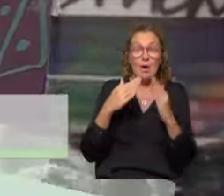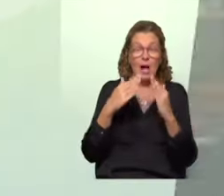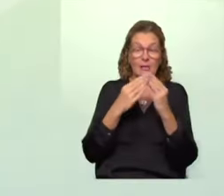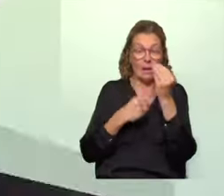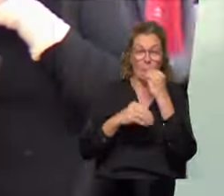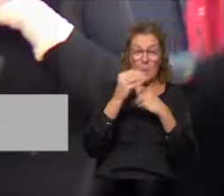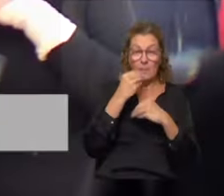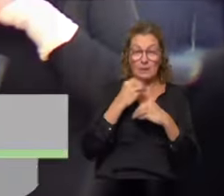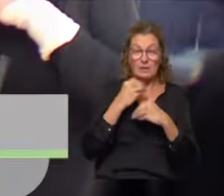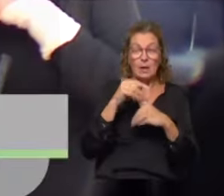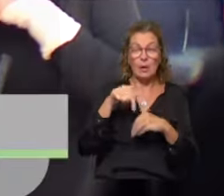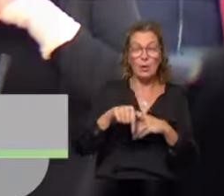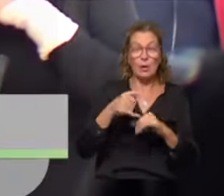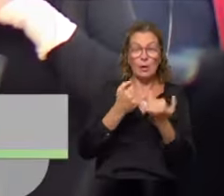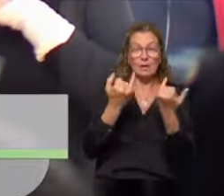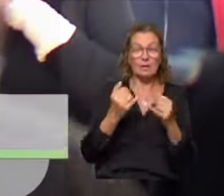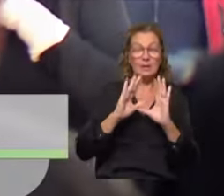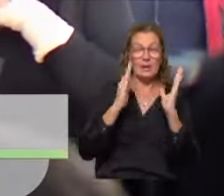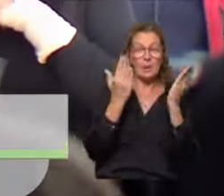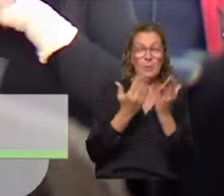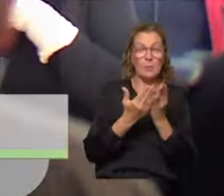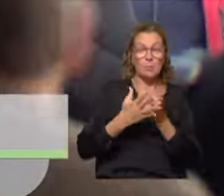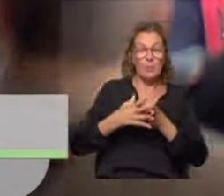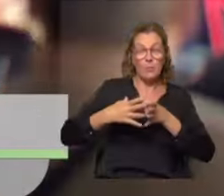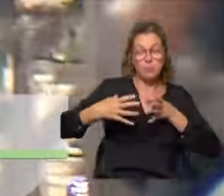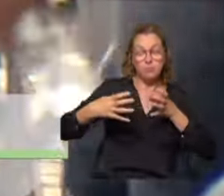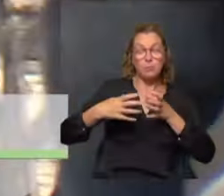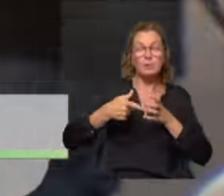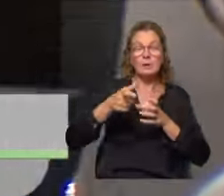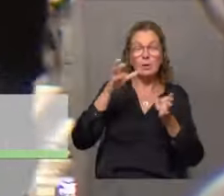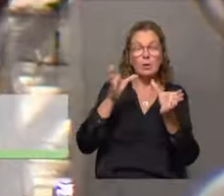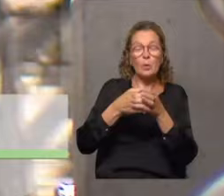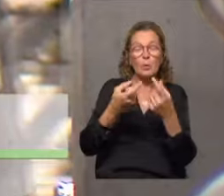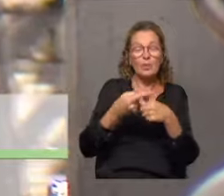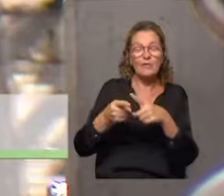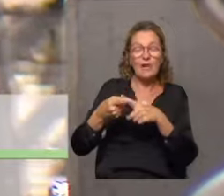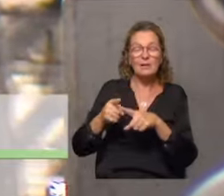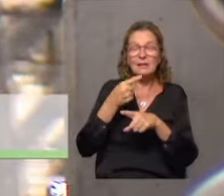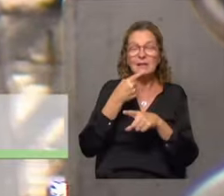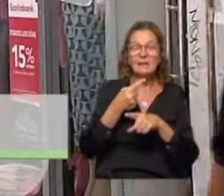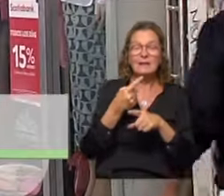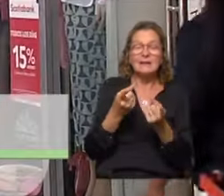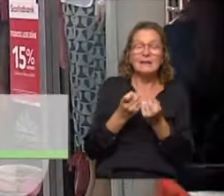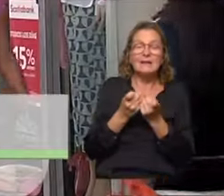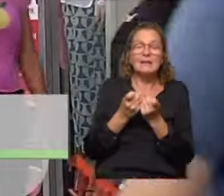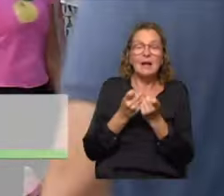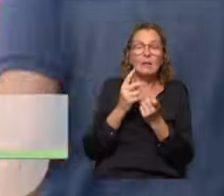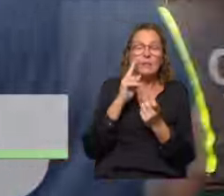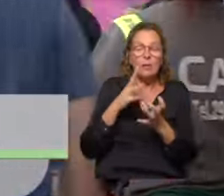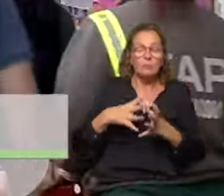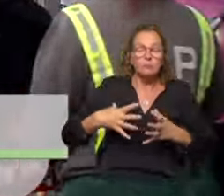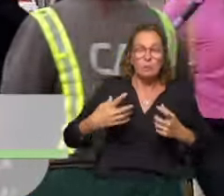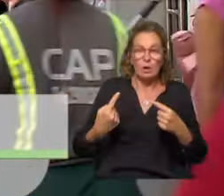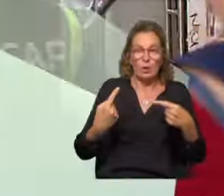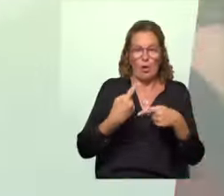alimentación. Hoy se conmemora el Día Mundial de la Obesidad y desde el colectivo Diversa manifiestan que es necesario atender la gordofobia